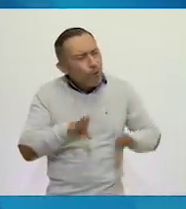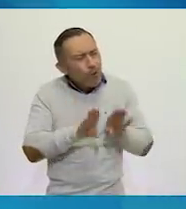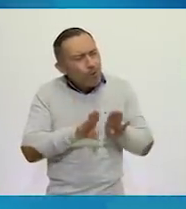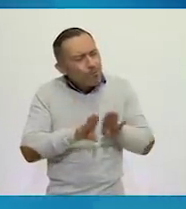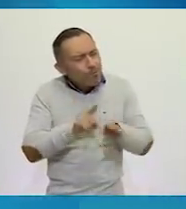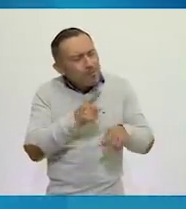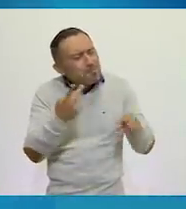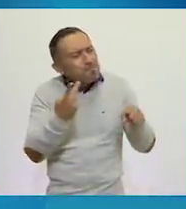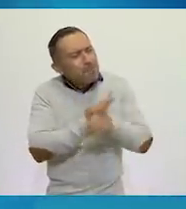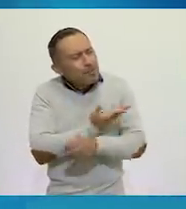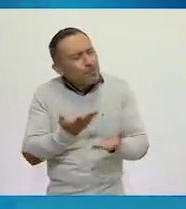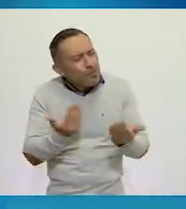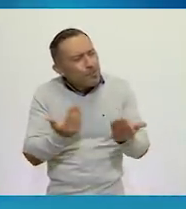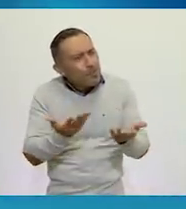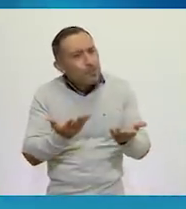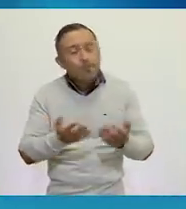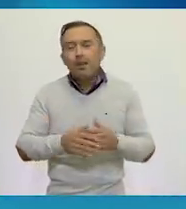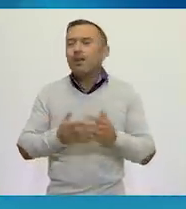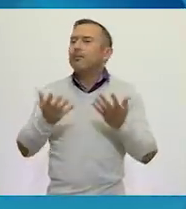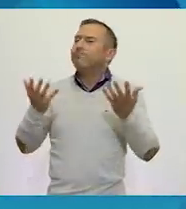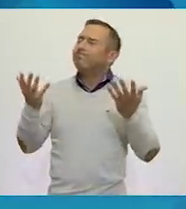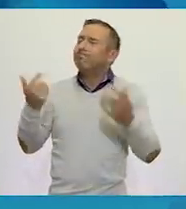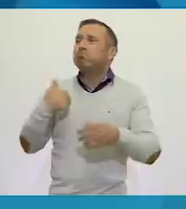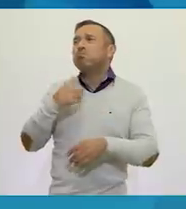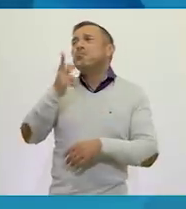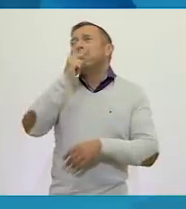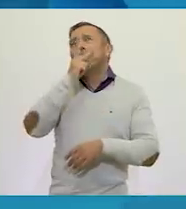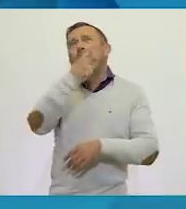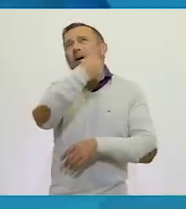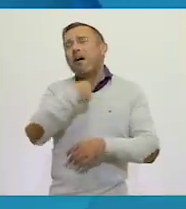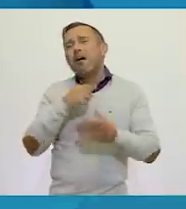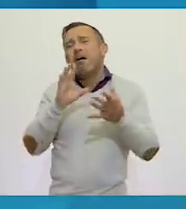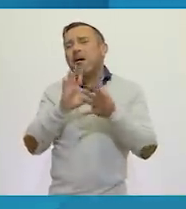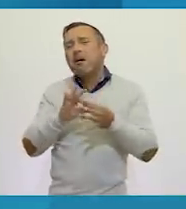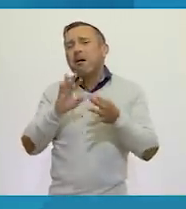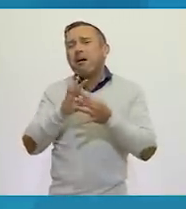te pasó, mano? Ay, pues es que mi papá me acaba de decir